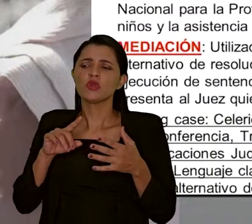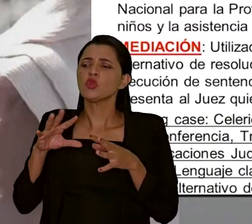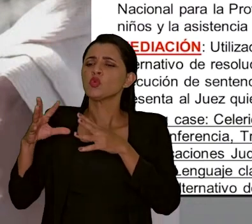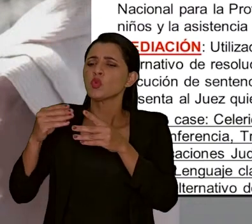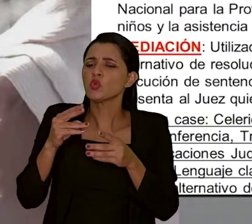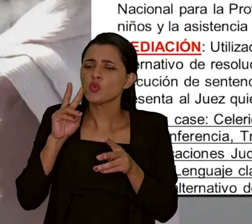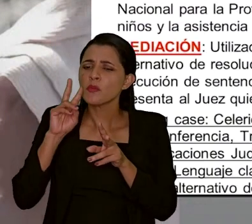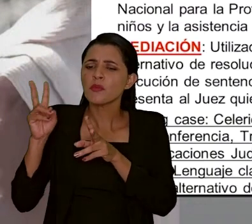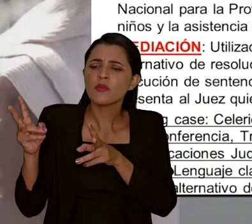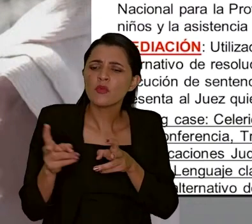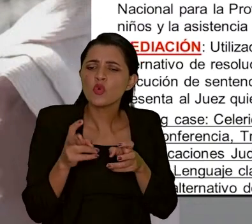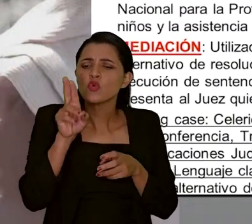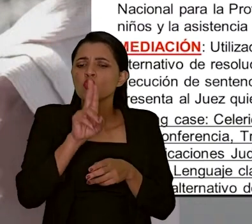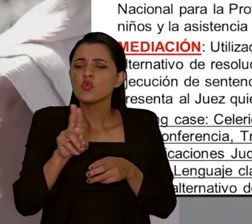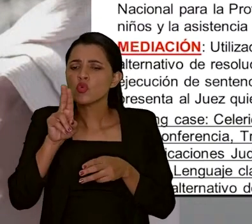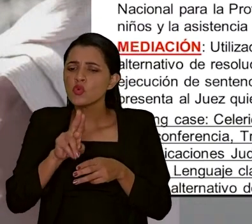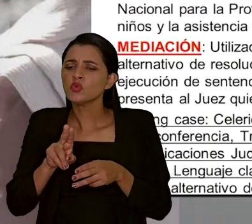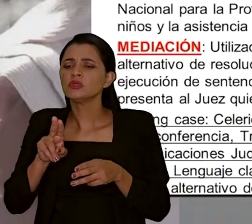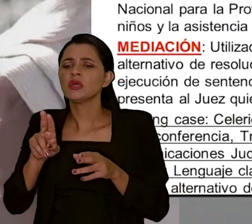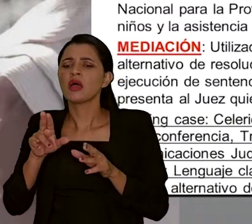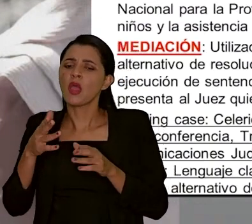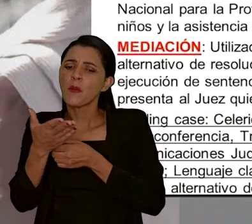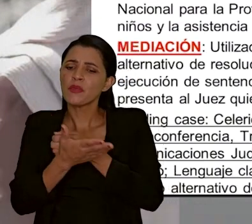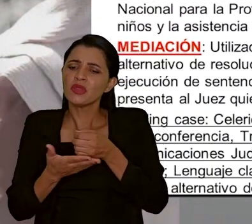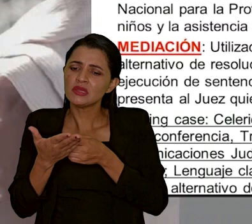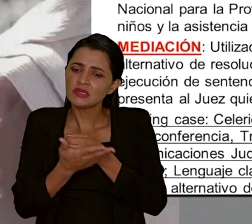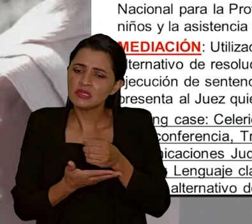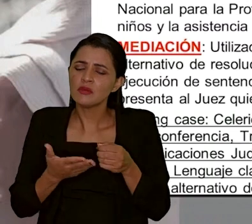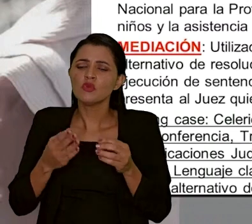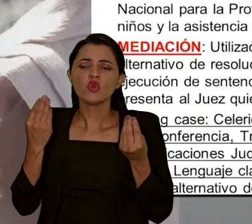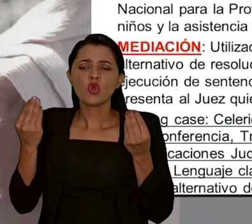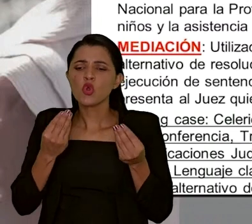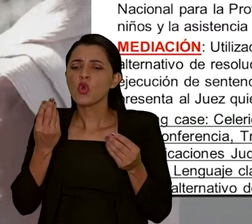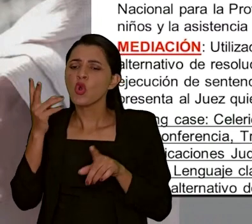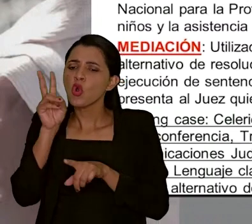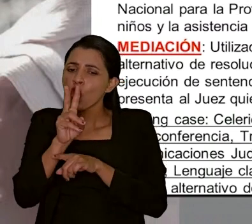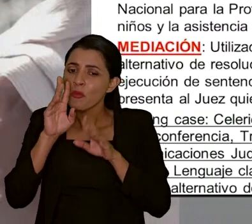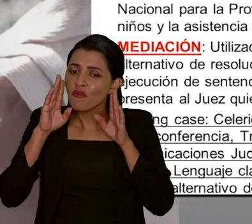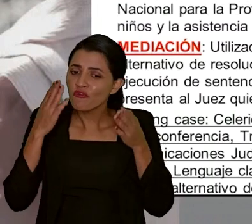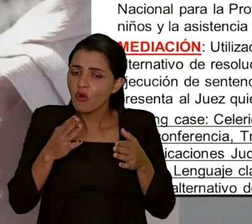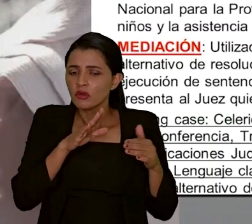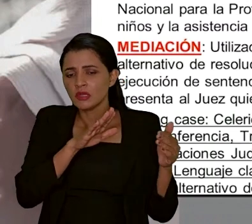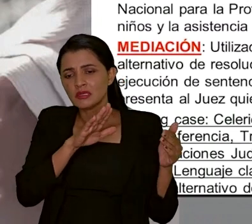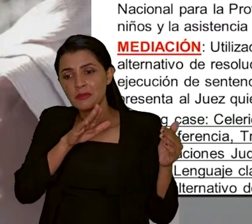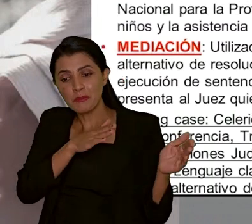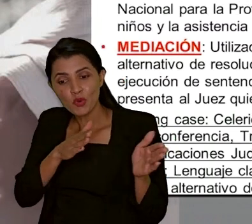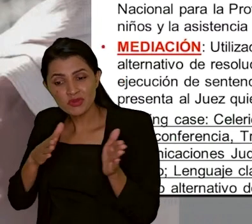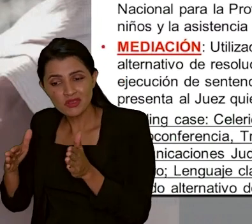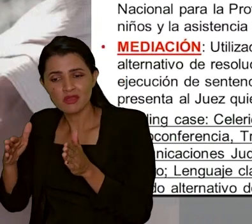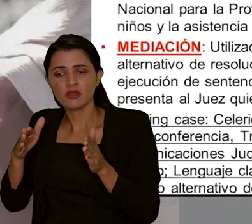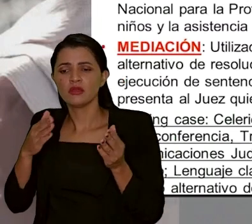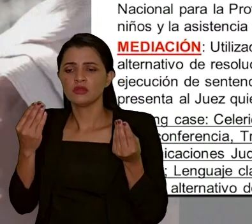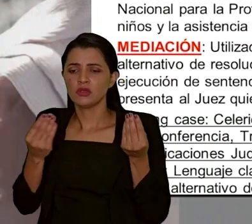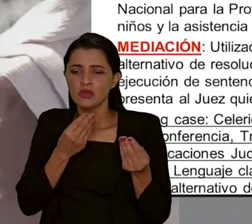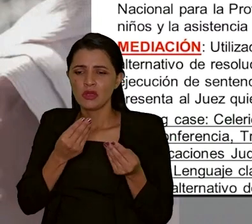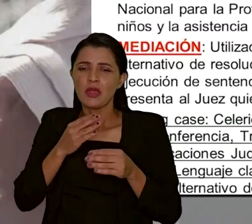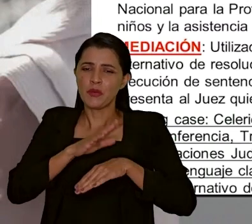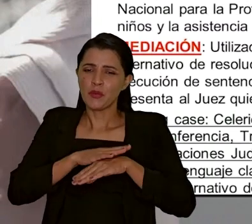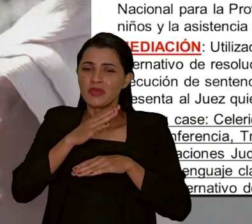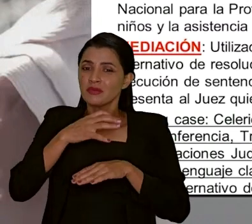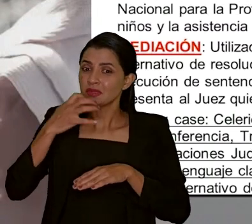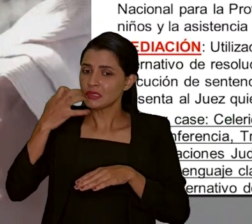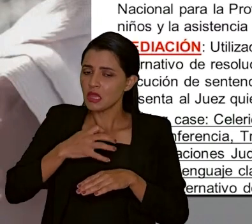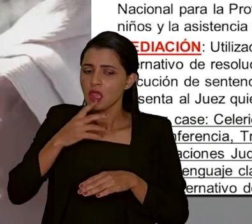juez, del principio al final, como verdadero director del proceso, tiene en cuenta la celeridad, el interés superior